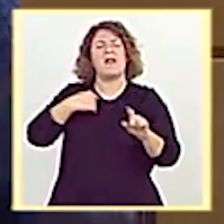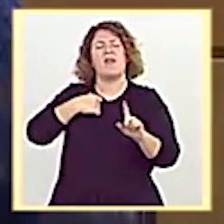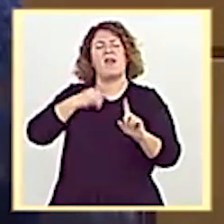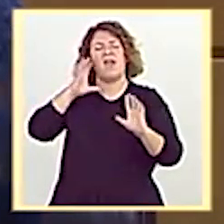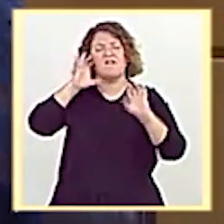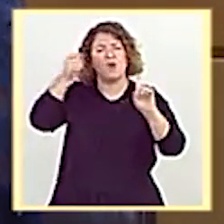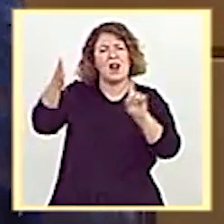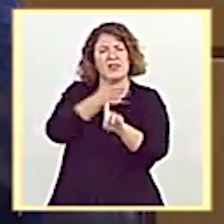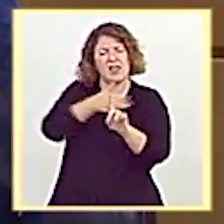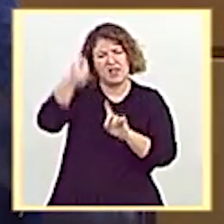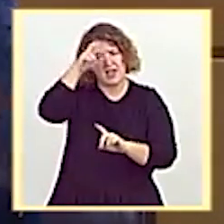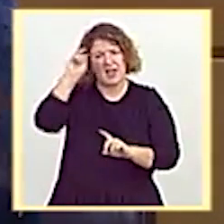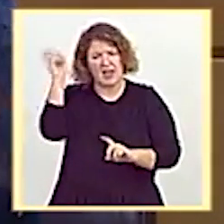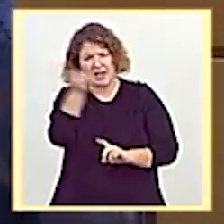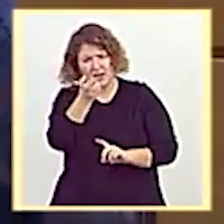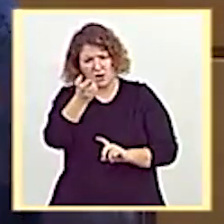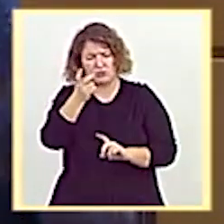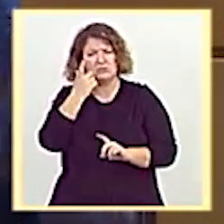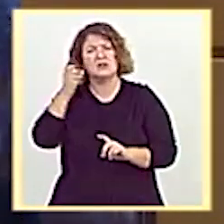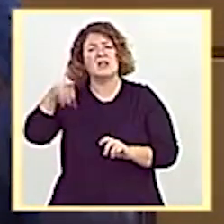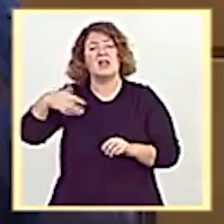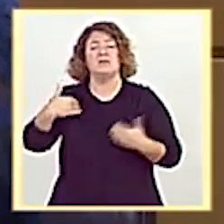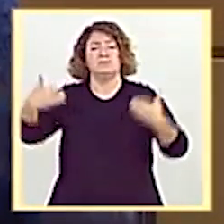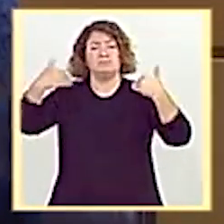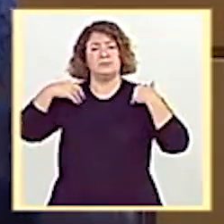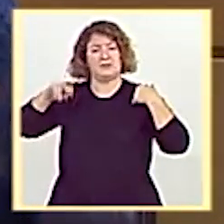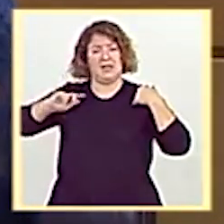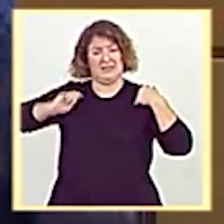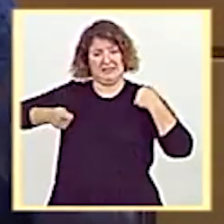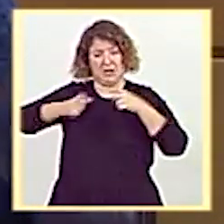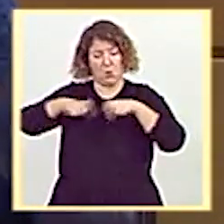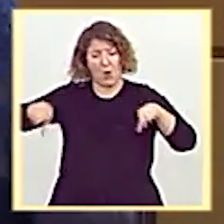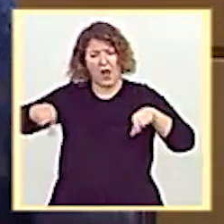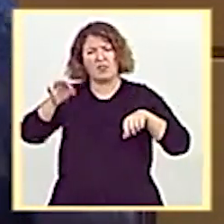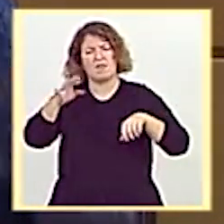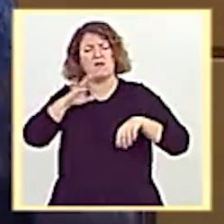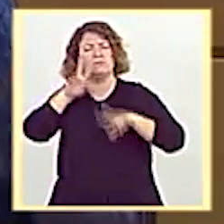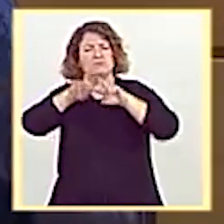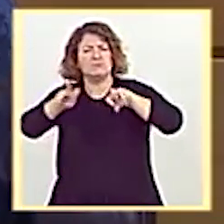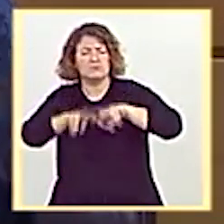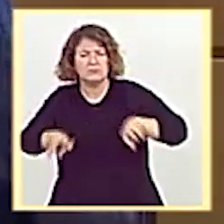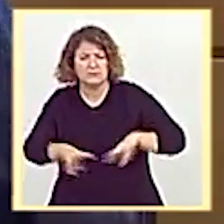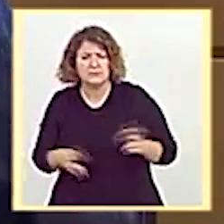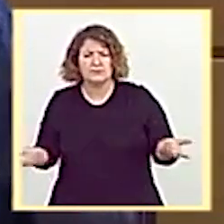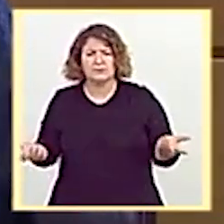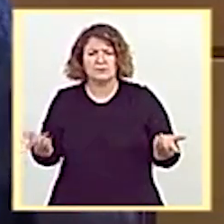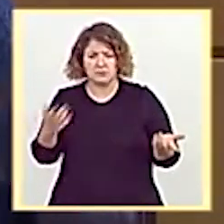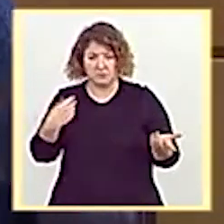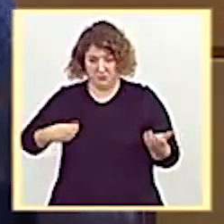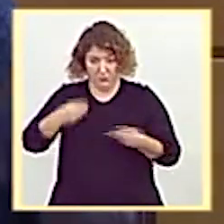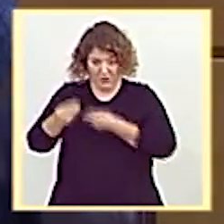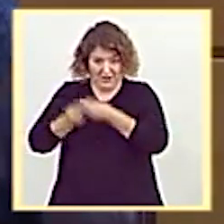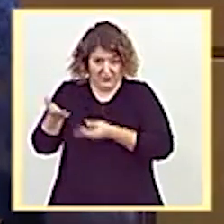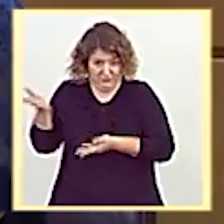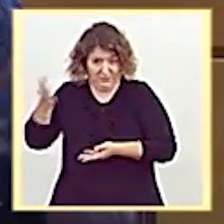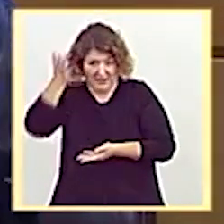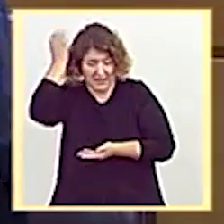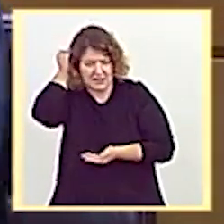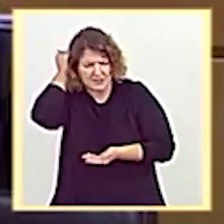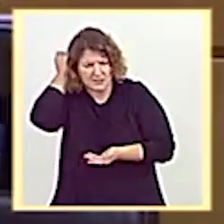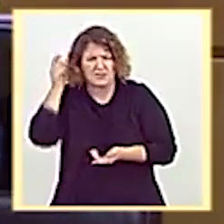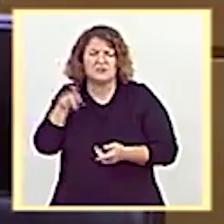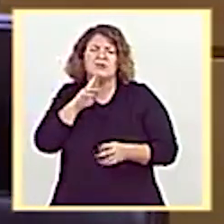que debe ser investigada por los tribunales. Estas actitudes del vicepresidente Iglesias, ¿cómo las catalogaría usted?